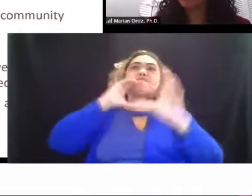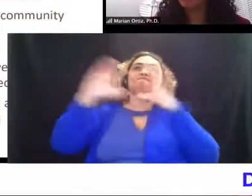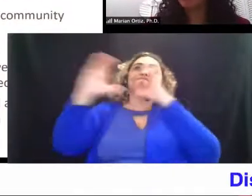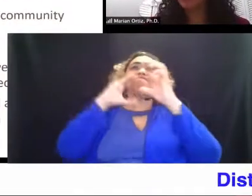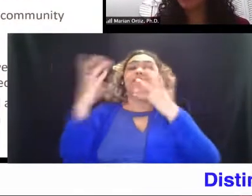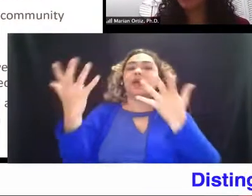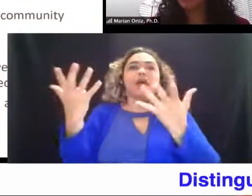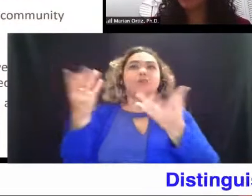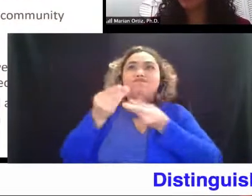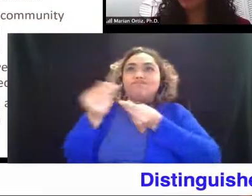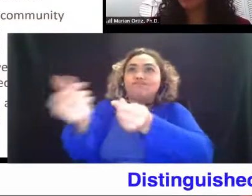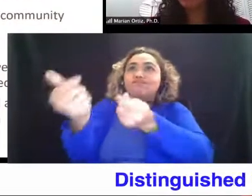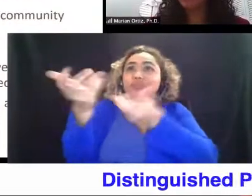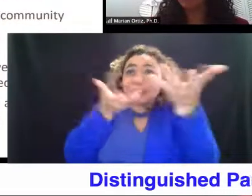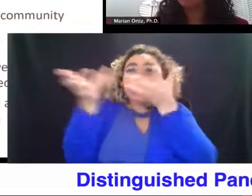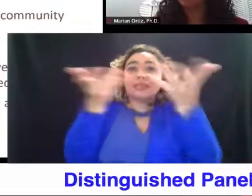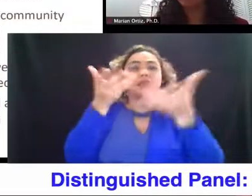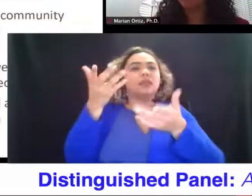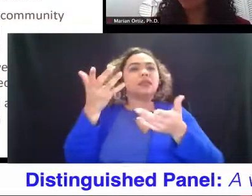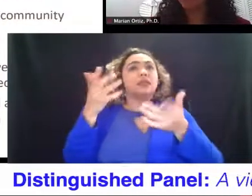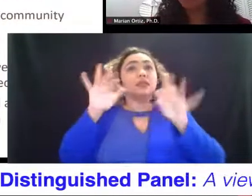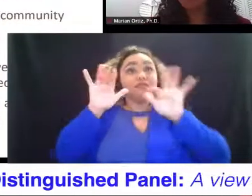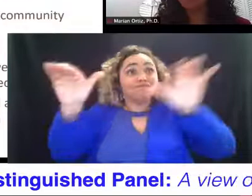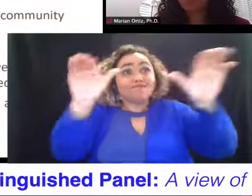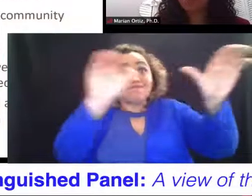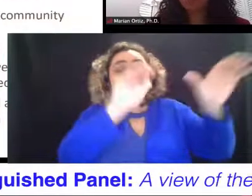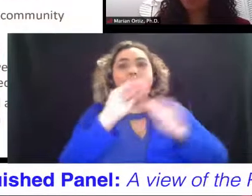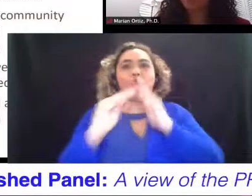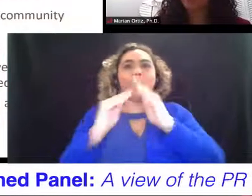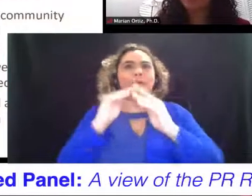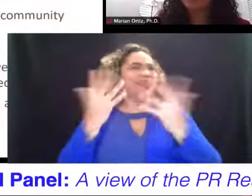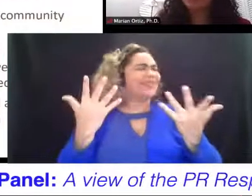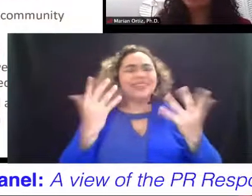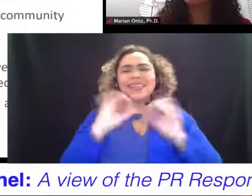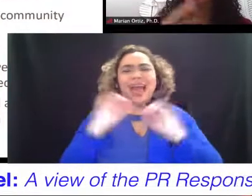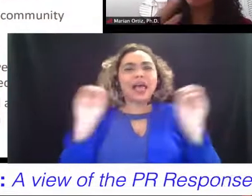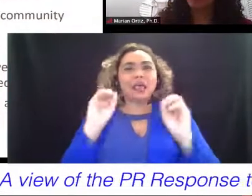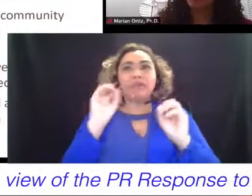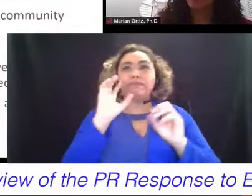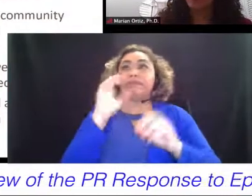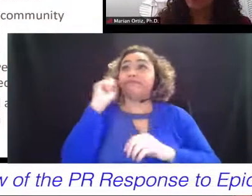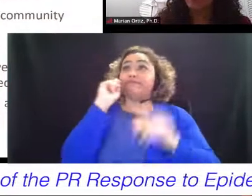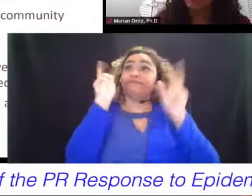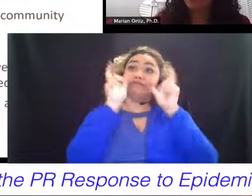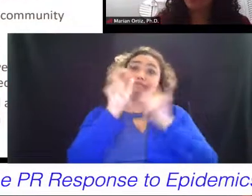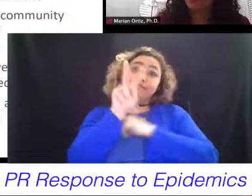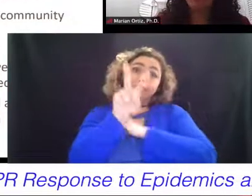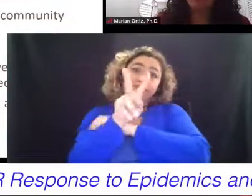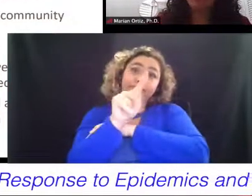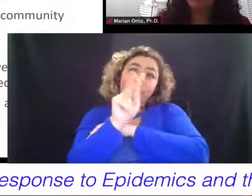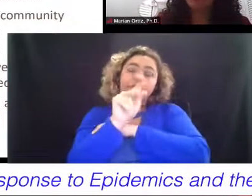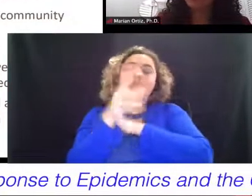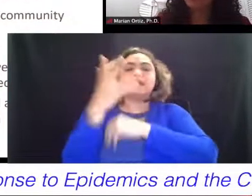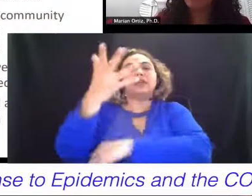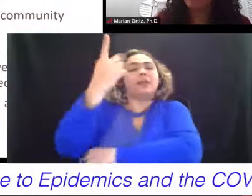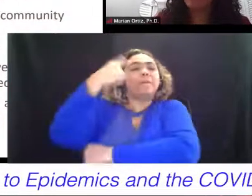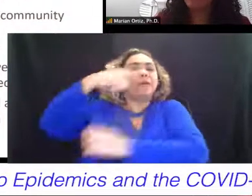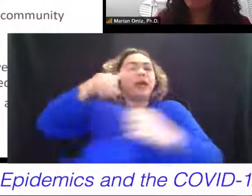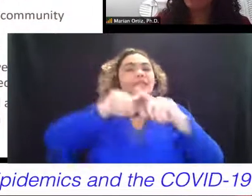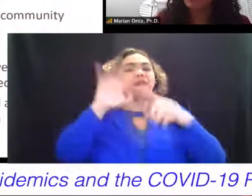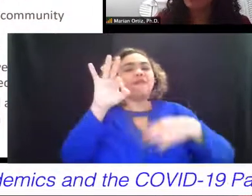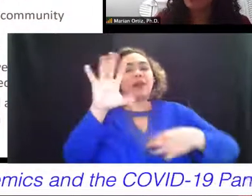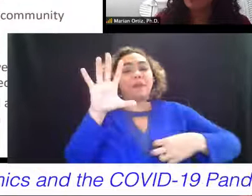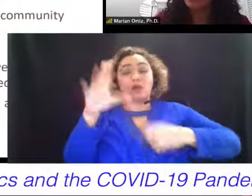efectiva y de alcance comunitario, ¿verdad? Porque se escuchaba en todos los medios, y yo creo que los diferentes